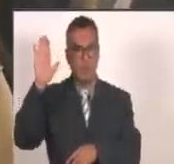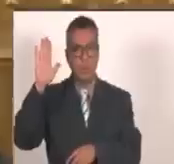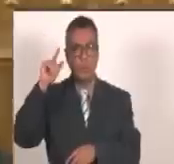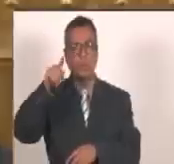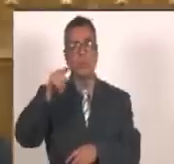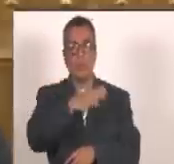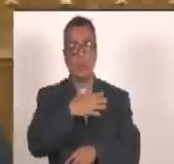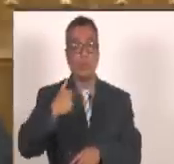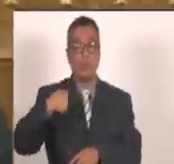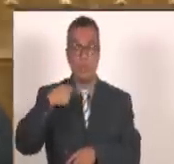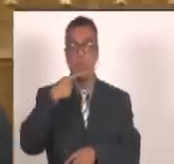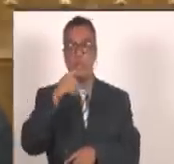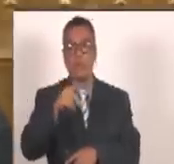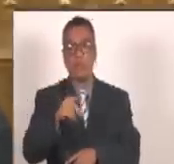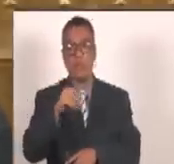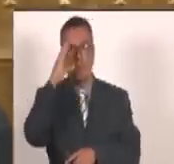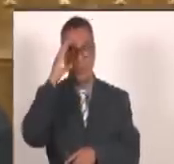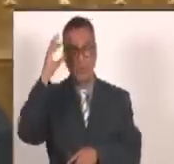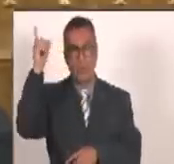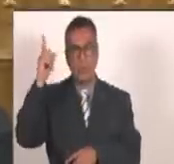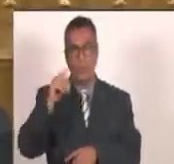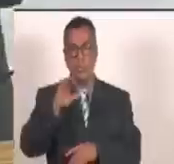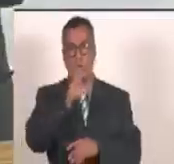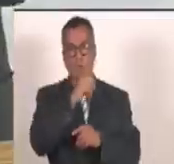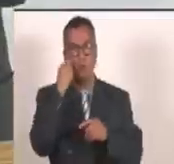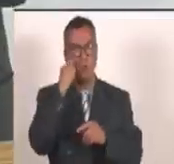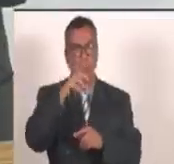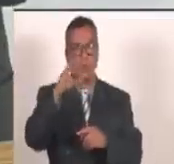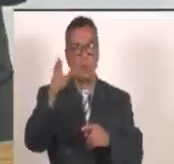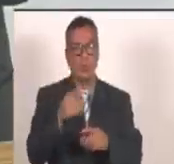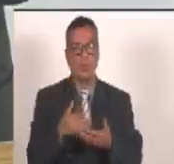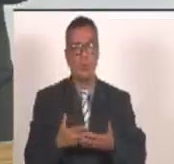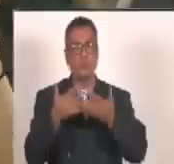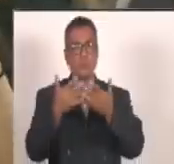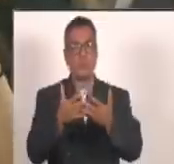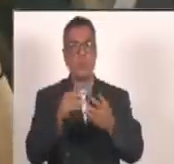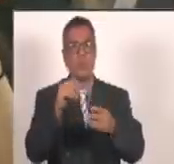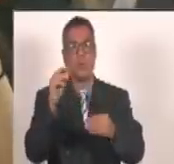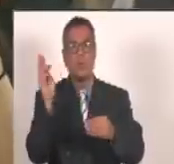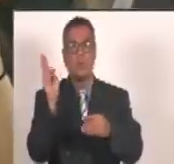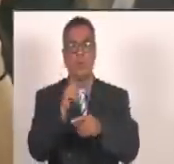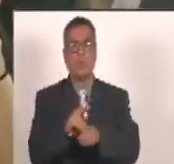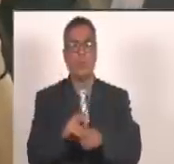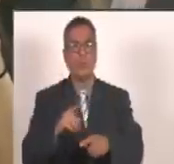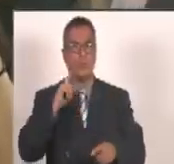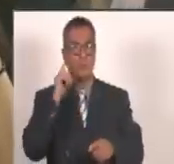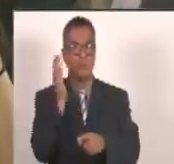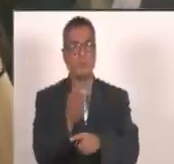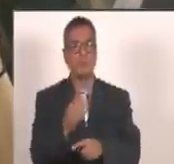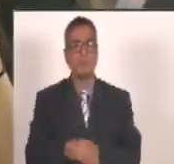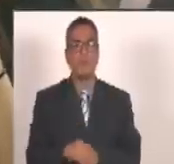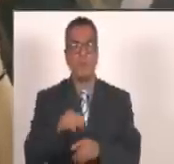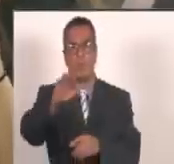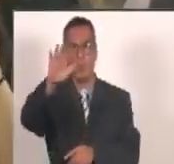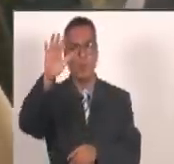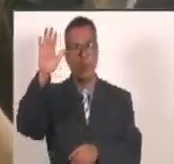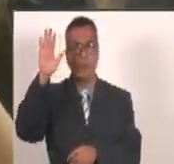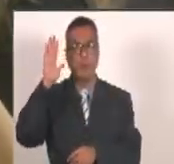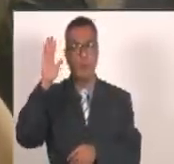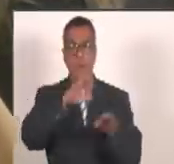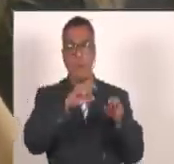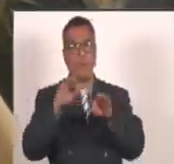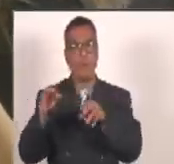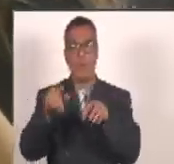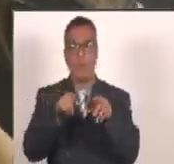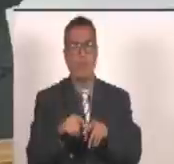hiciere, querida María Alejandra, que Dios y la patria os lo premie. En caso contrario, que os lo demande. Quede usted juramentada